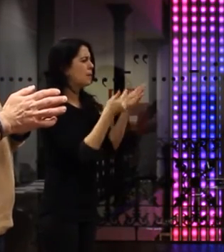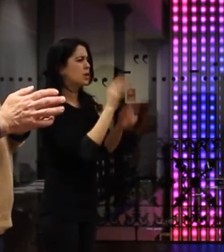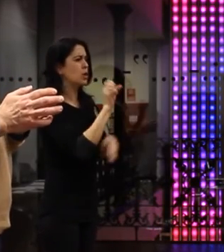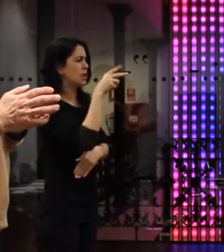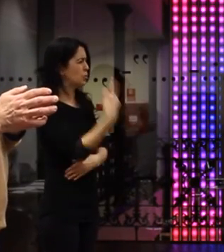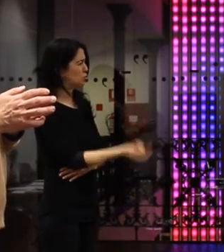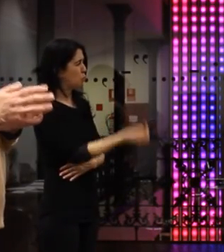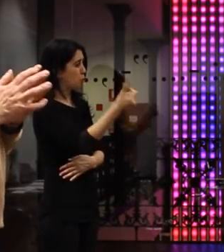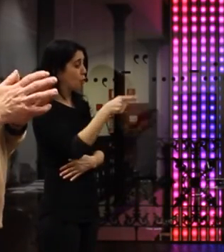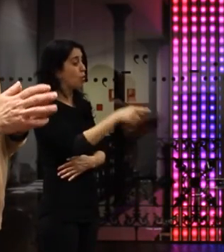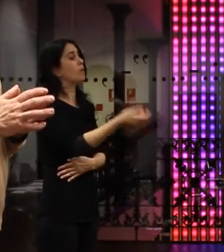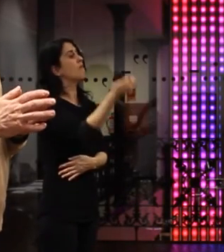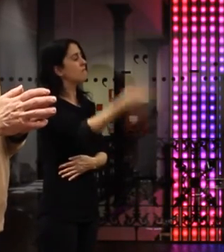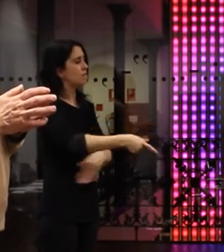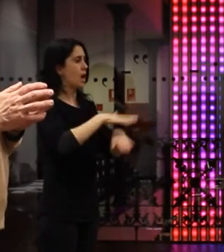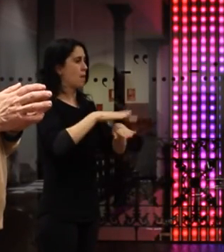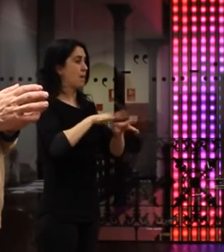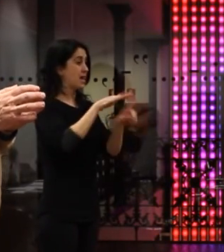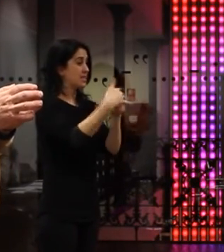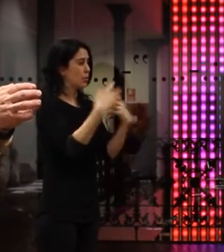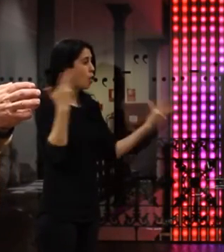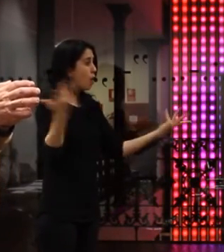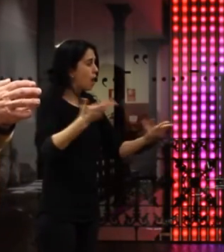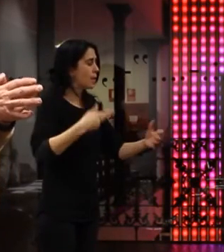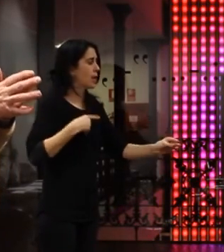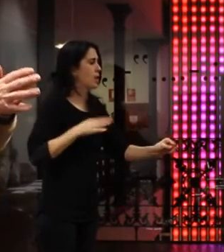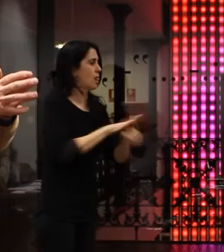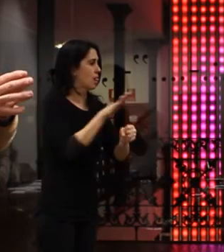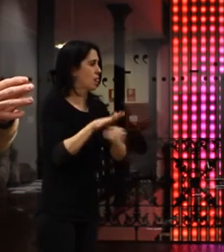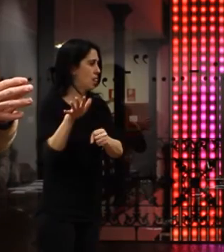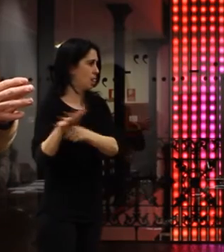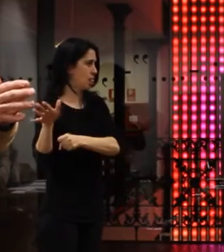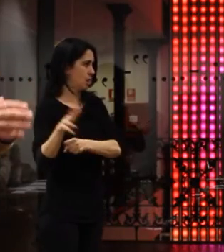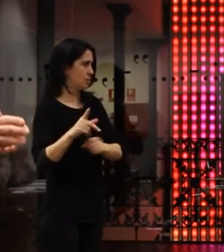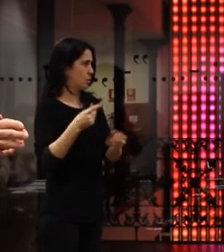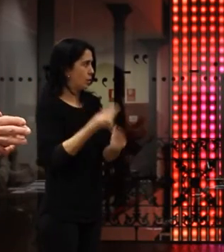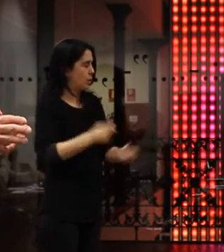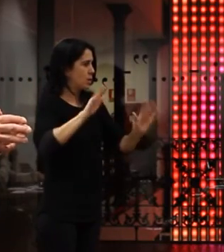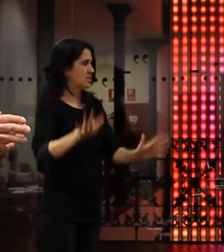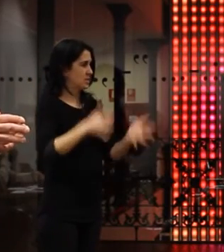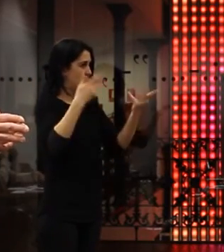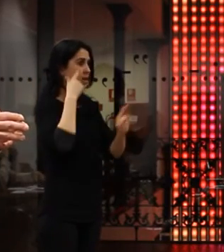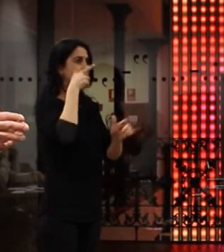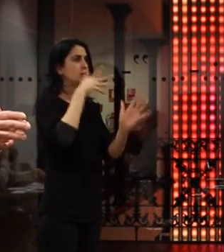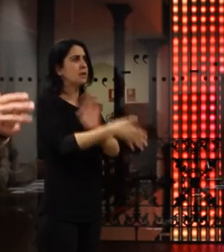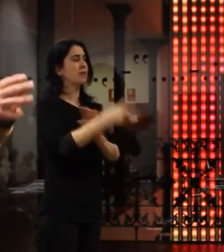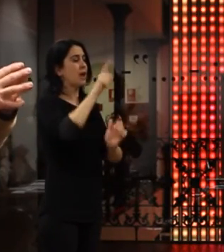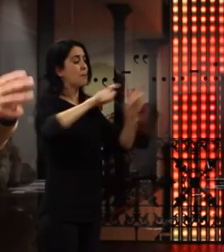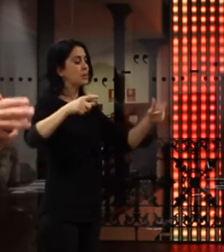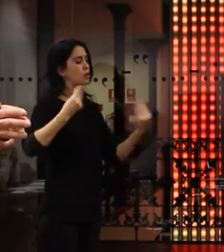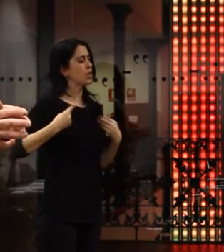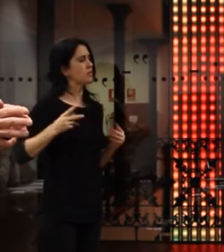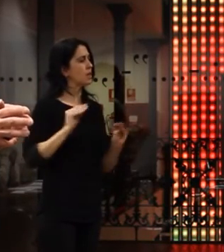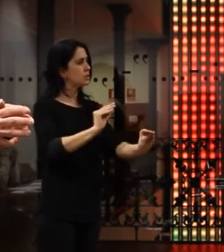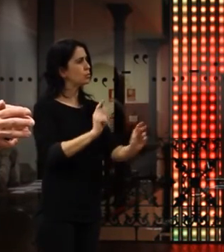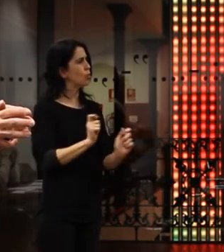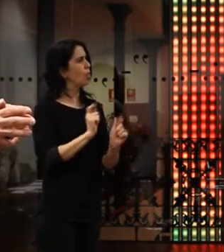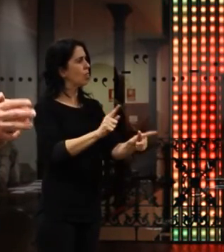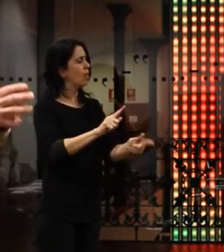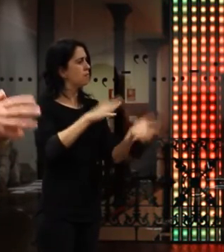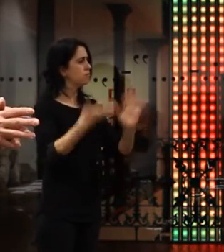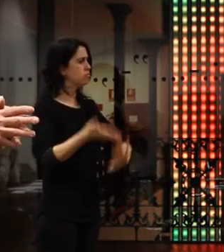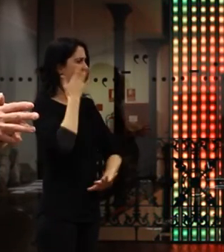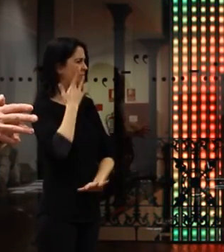solucionar situaciones casi casi de emergencia, para dignificar un poco la vida de las personas. Esa ley también